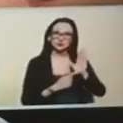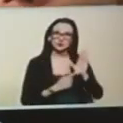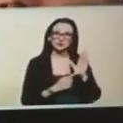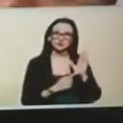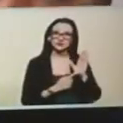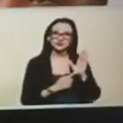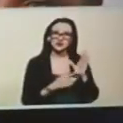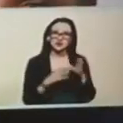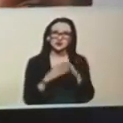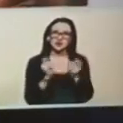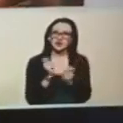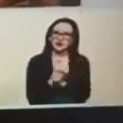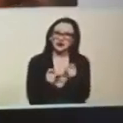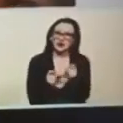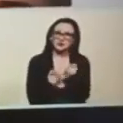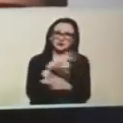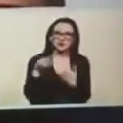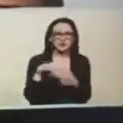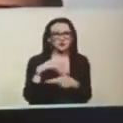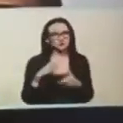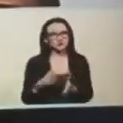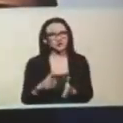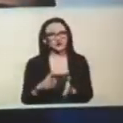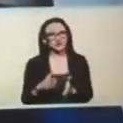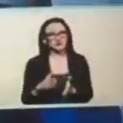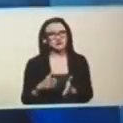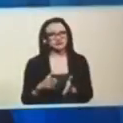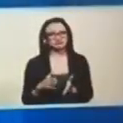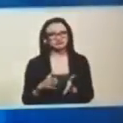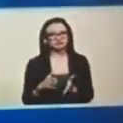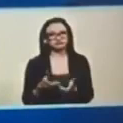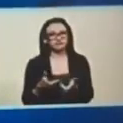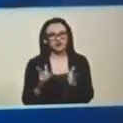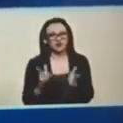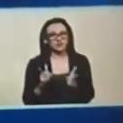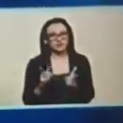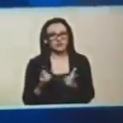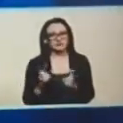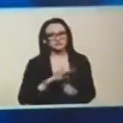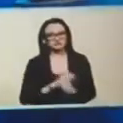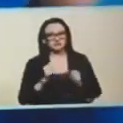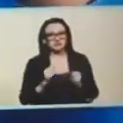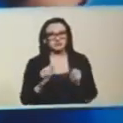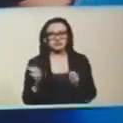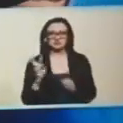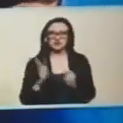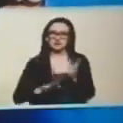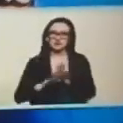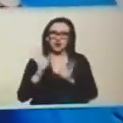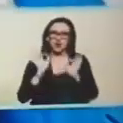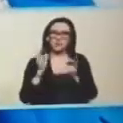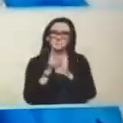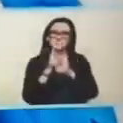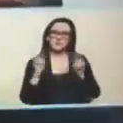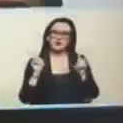adelante todos los cambios revolucionarios que nos permita llegar a la Venezuela potencia de la paz,